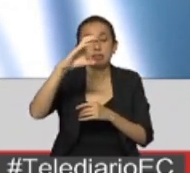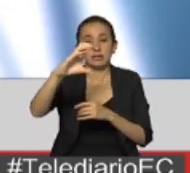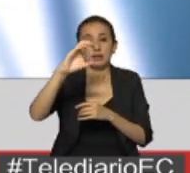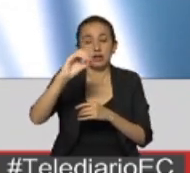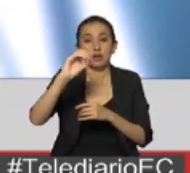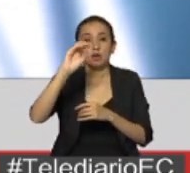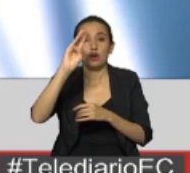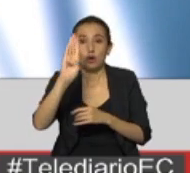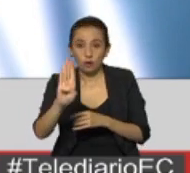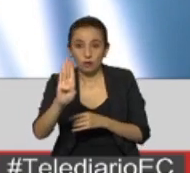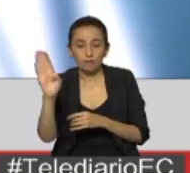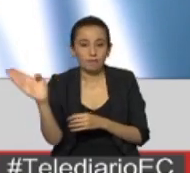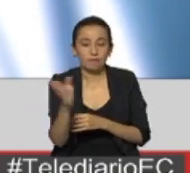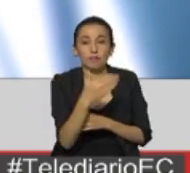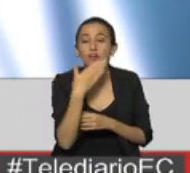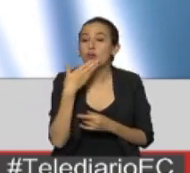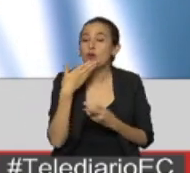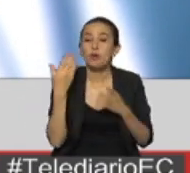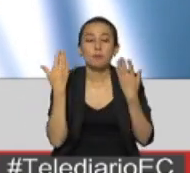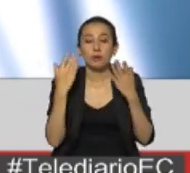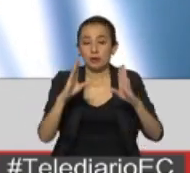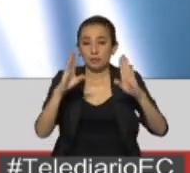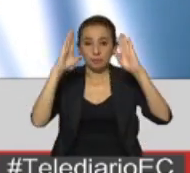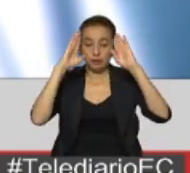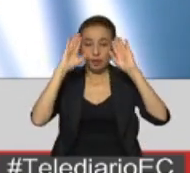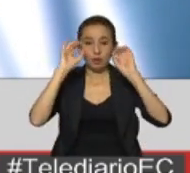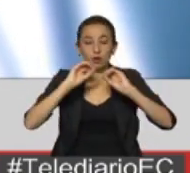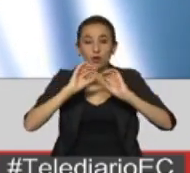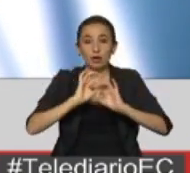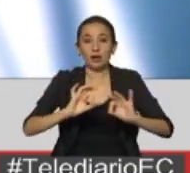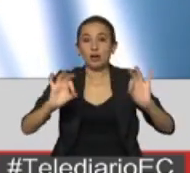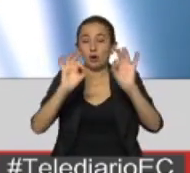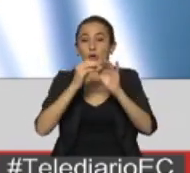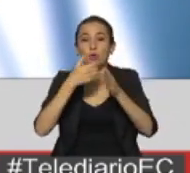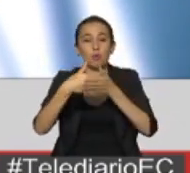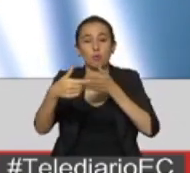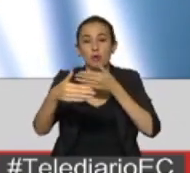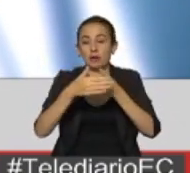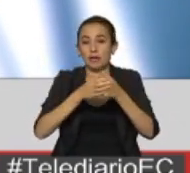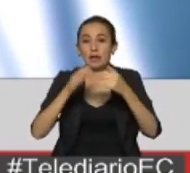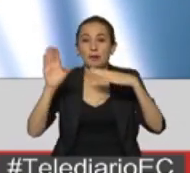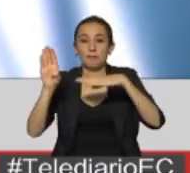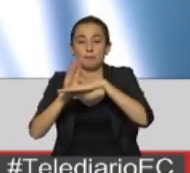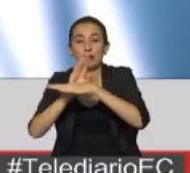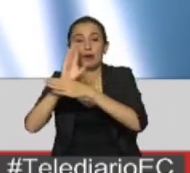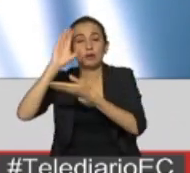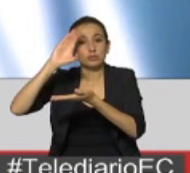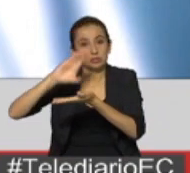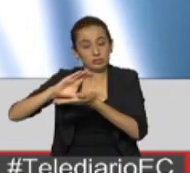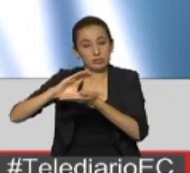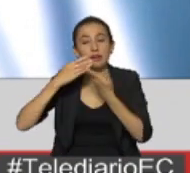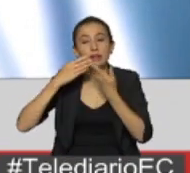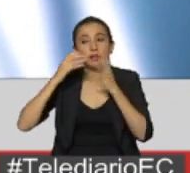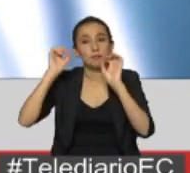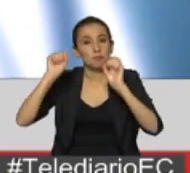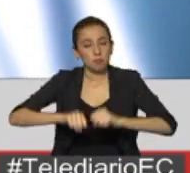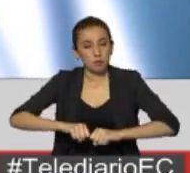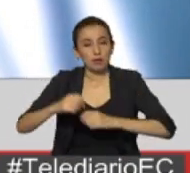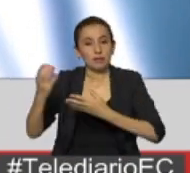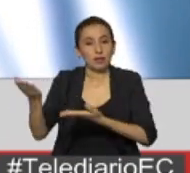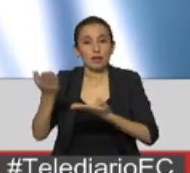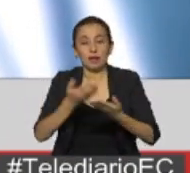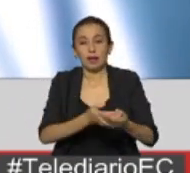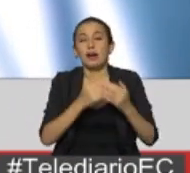de Desarrollo del Ecuador o alerta del CERCOP, cualquiera de los dos en el marco de sus competencias pueda actuar.